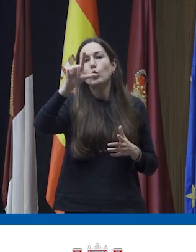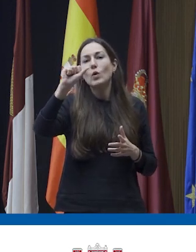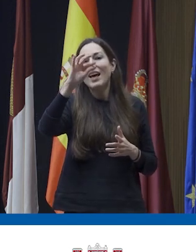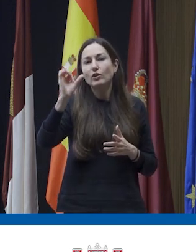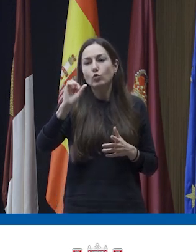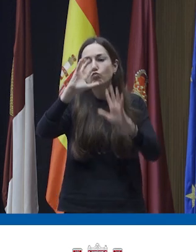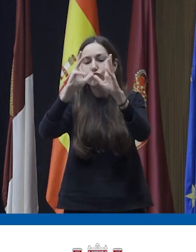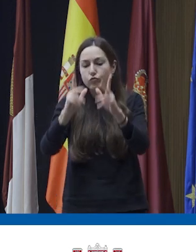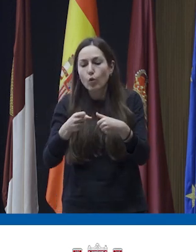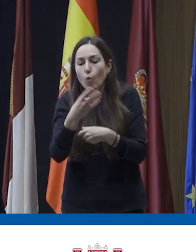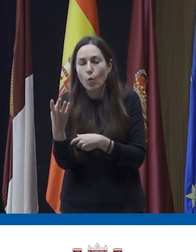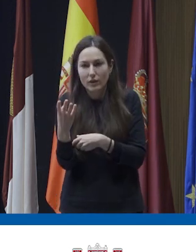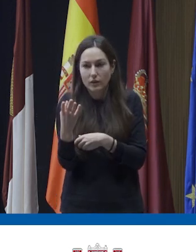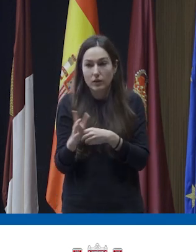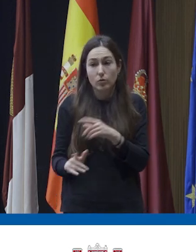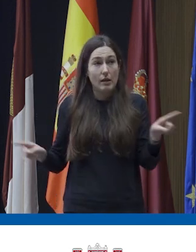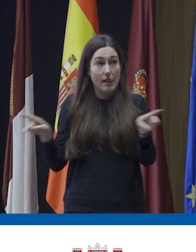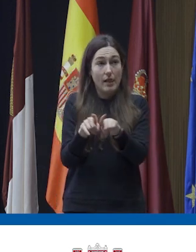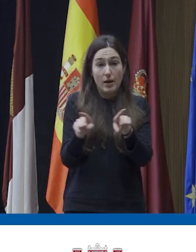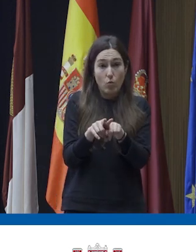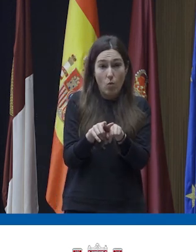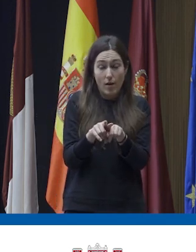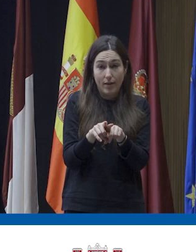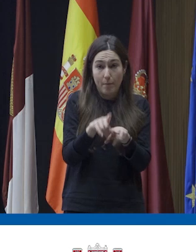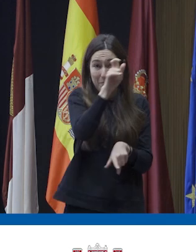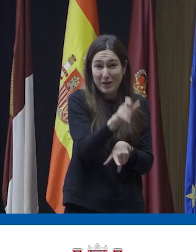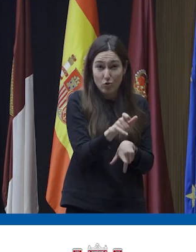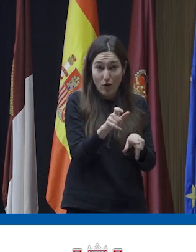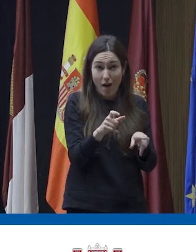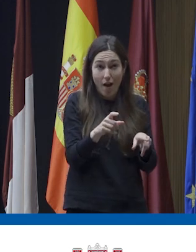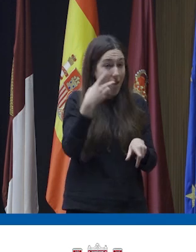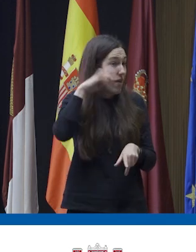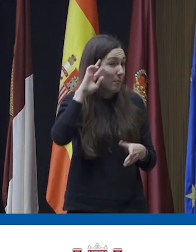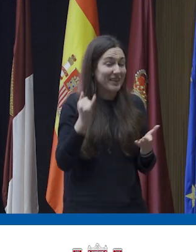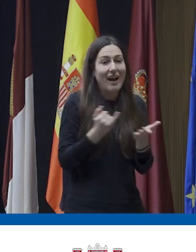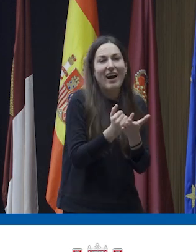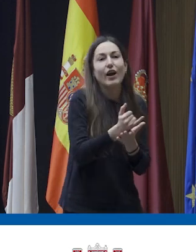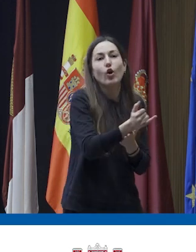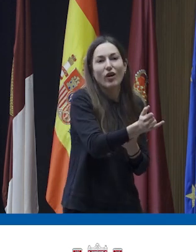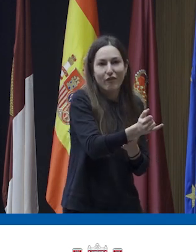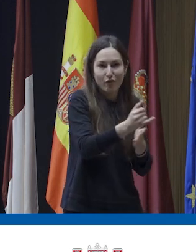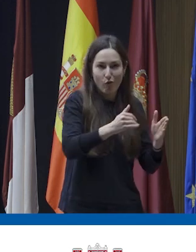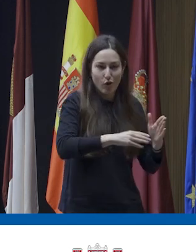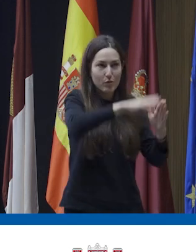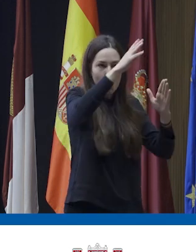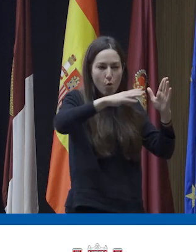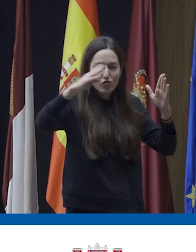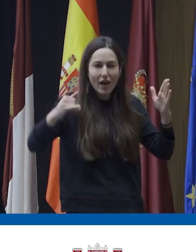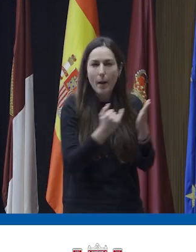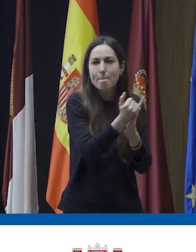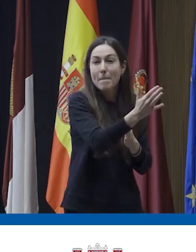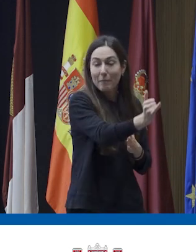que un geógrafo tiene sus mapas topográficos de las montañas y todo eso, pues nosotros